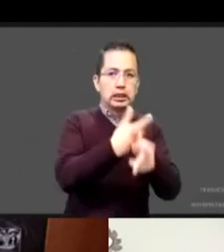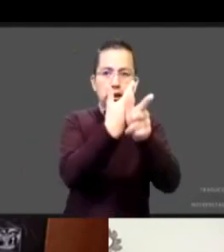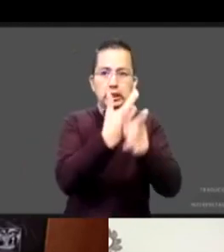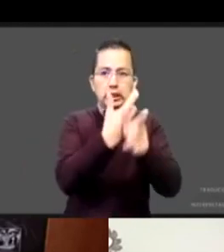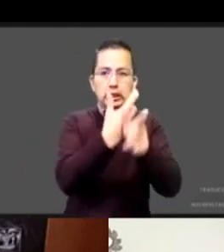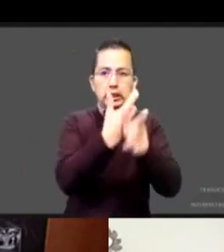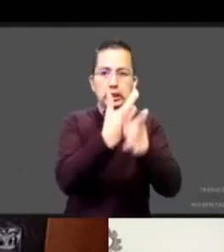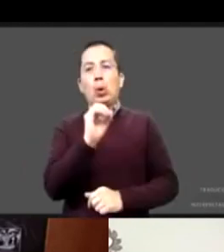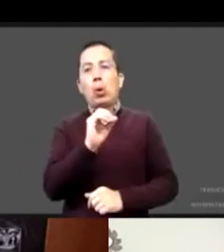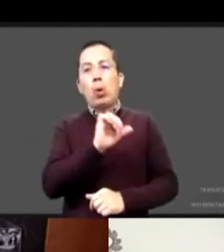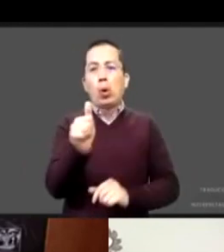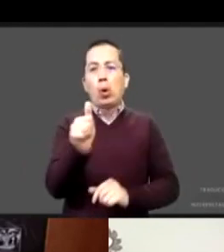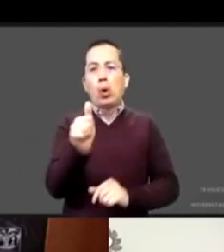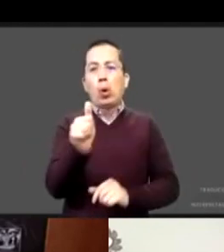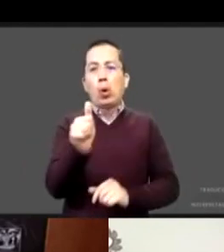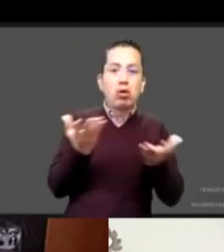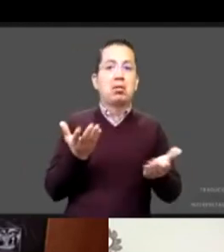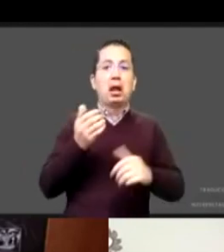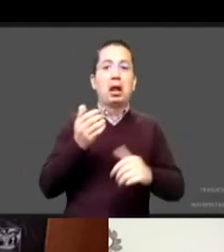mejor puede ocurrir.